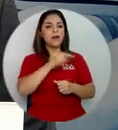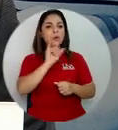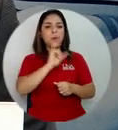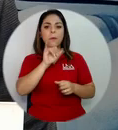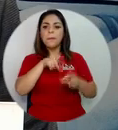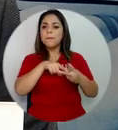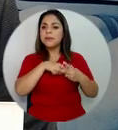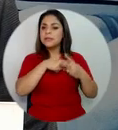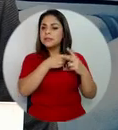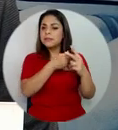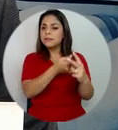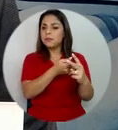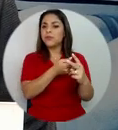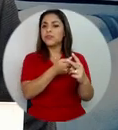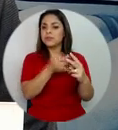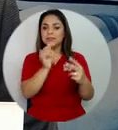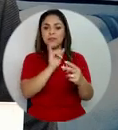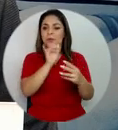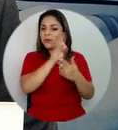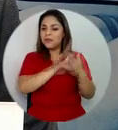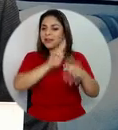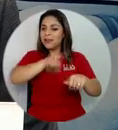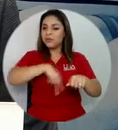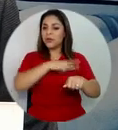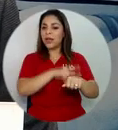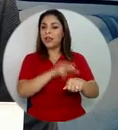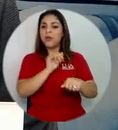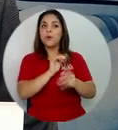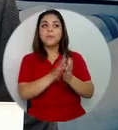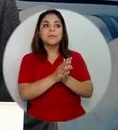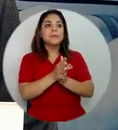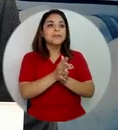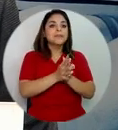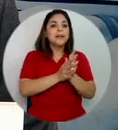Nacional, esa mística, ¿verdad? Sí. Porque ahí todos nos vemos